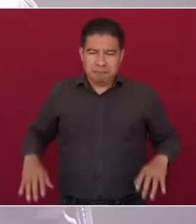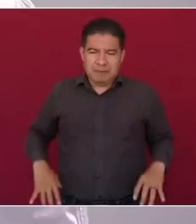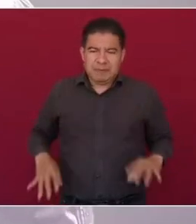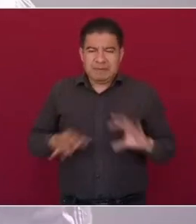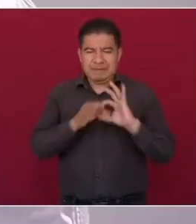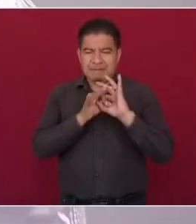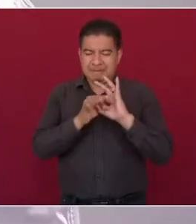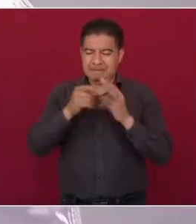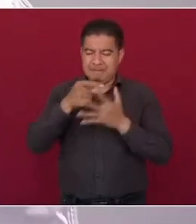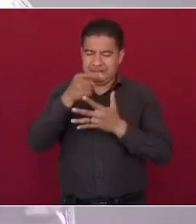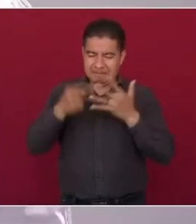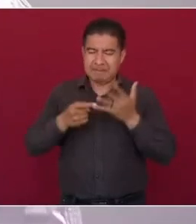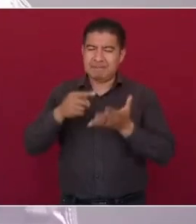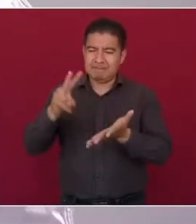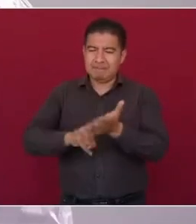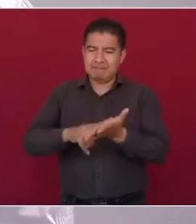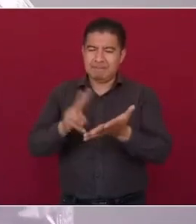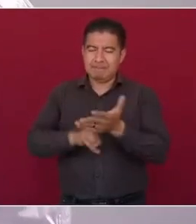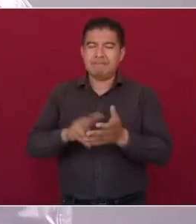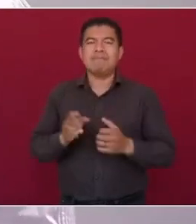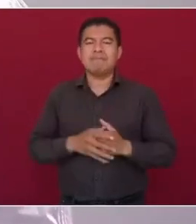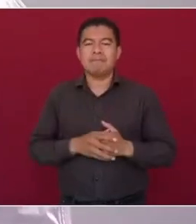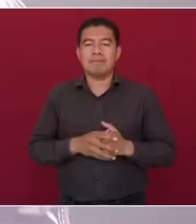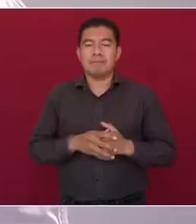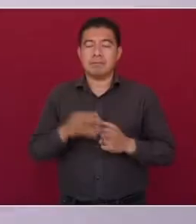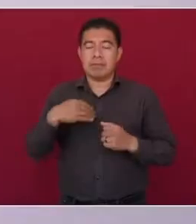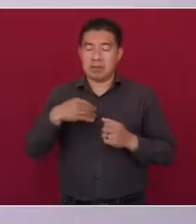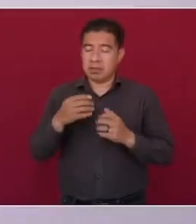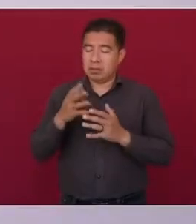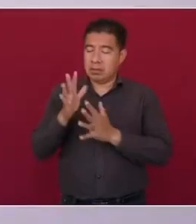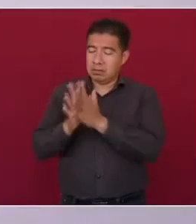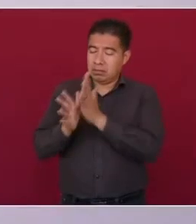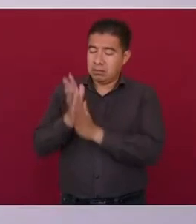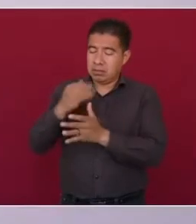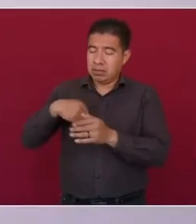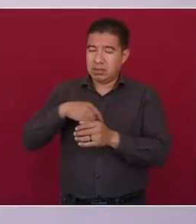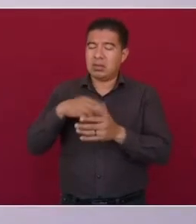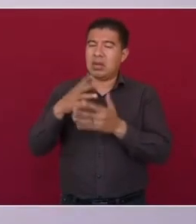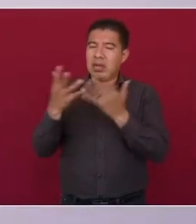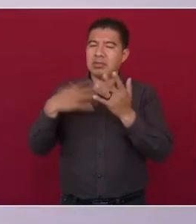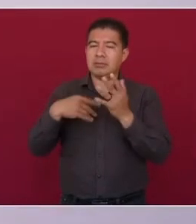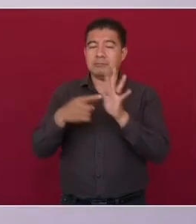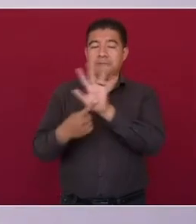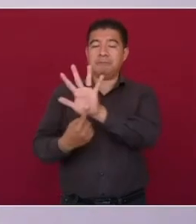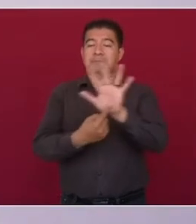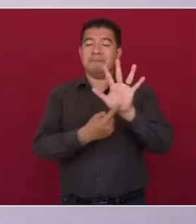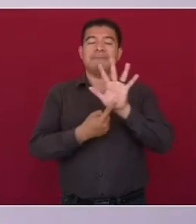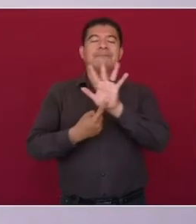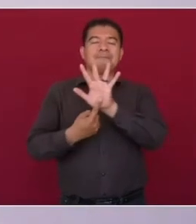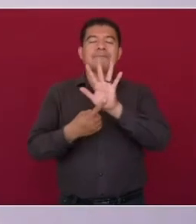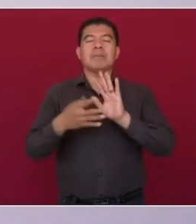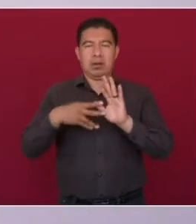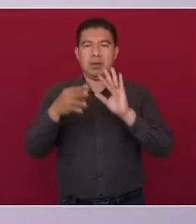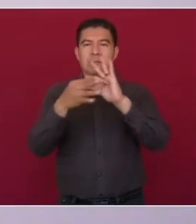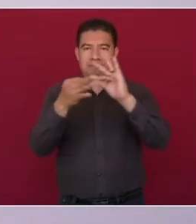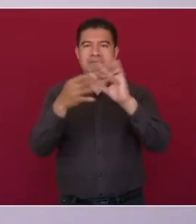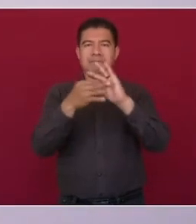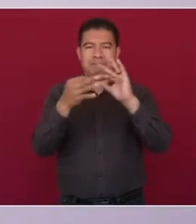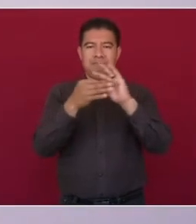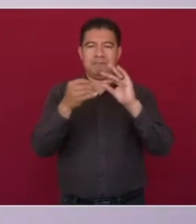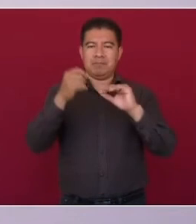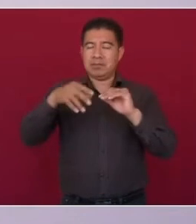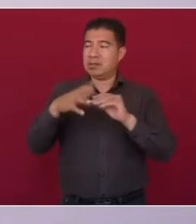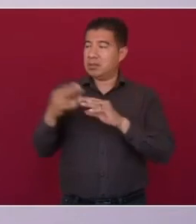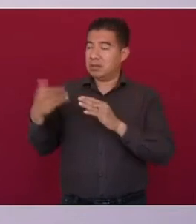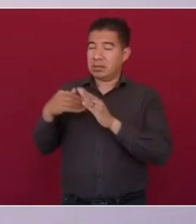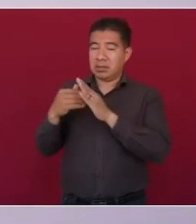hablan por sí solos. Y antes de terminar, expreso aquí una aclaración pertinente. Esta